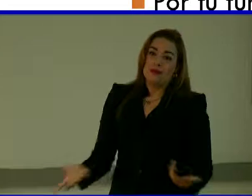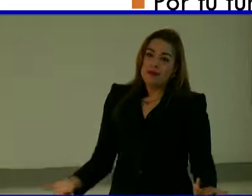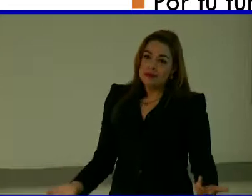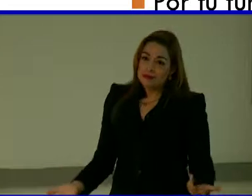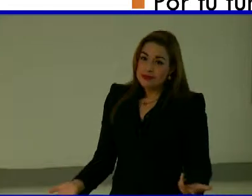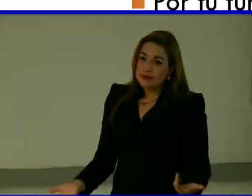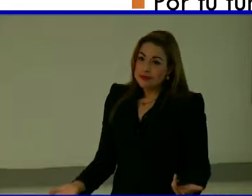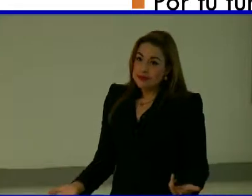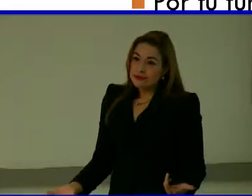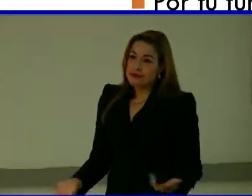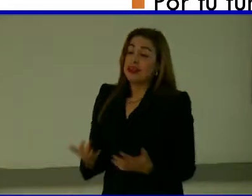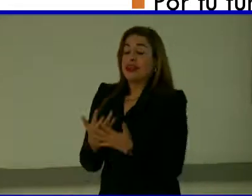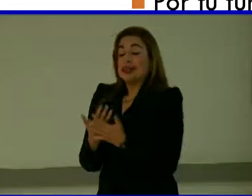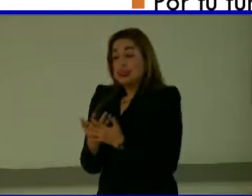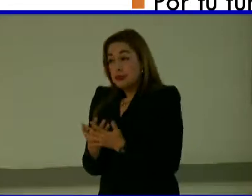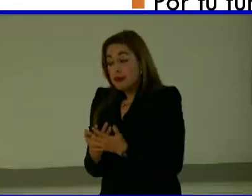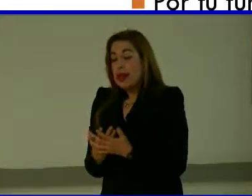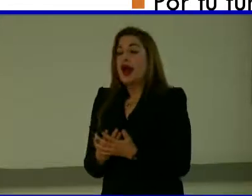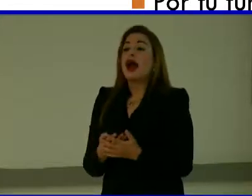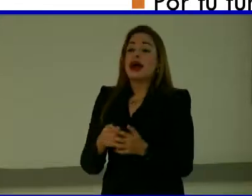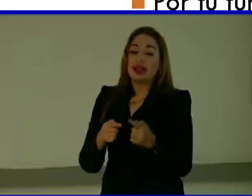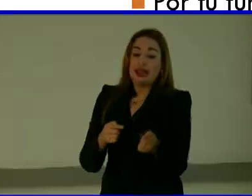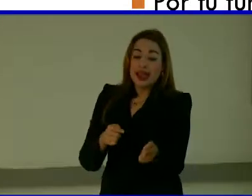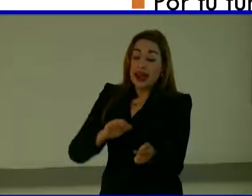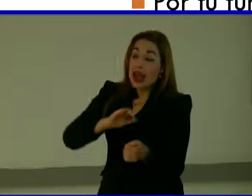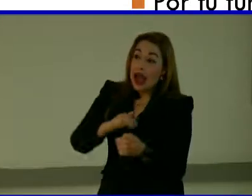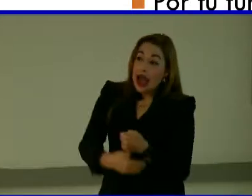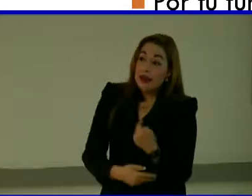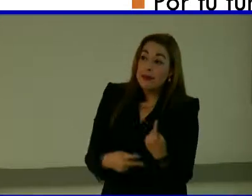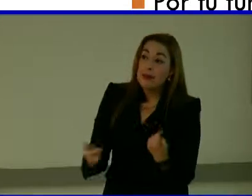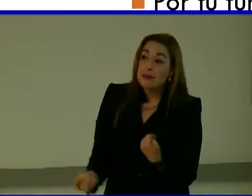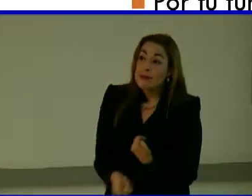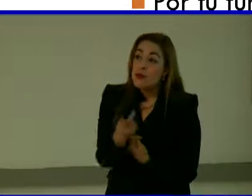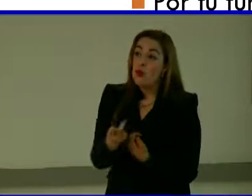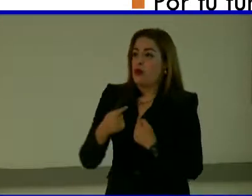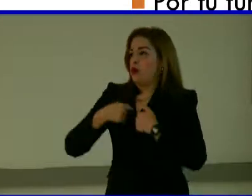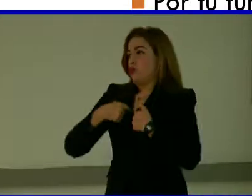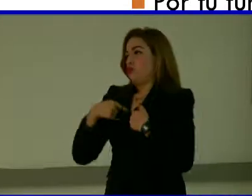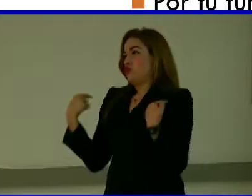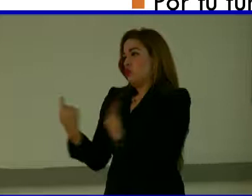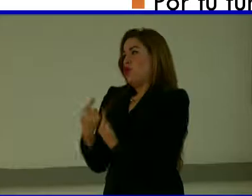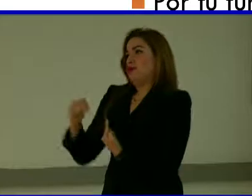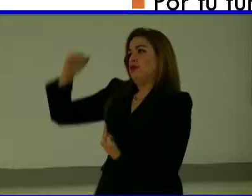Esperar por su turno a que termine la pregunta, que no interrumpan.